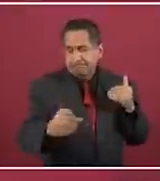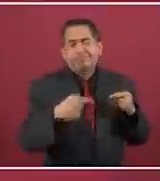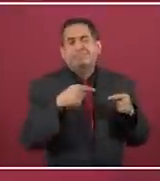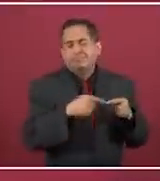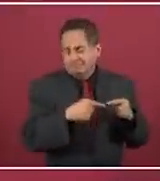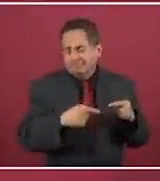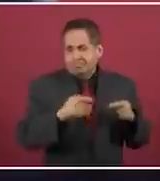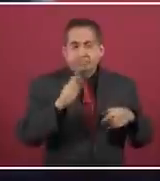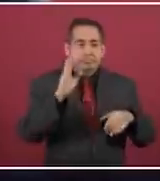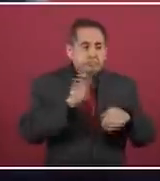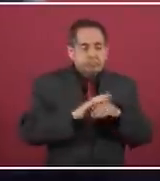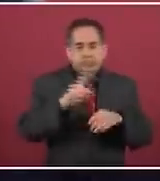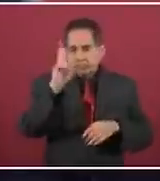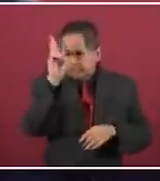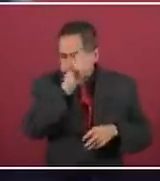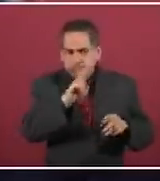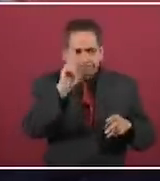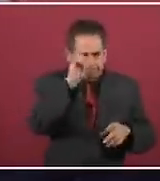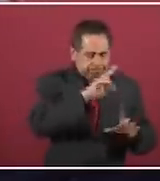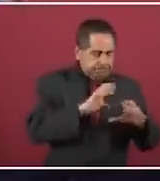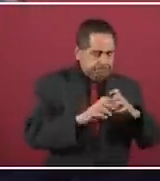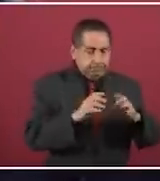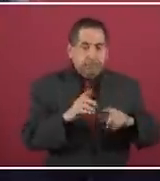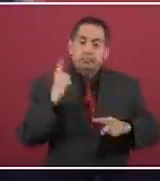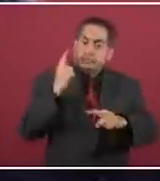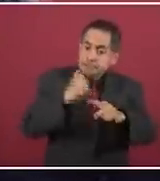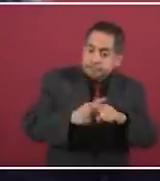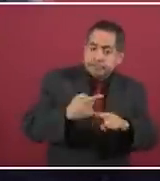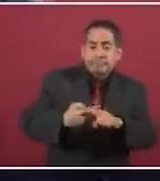más las deformaciones anteriores,